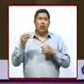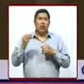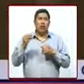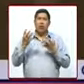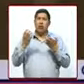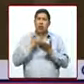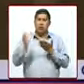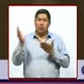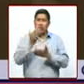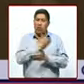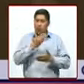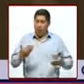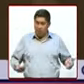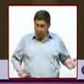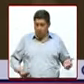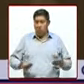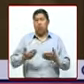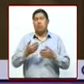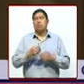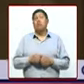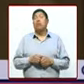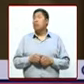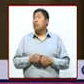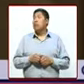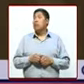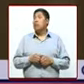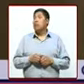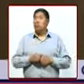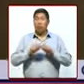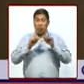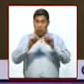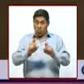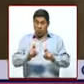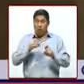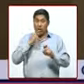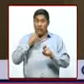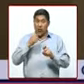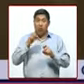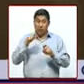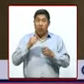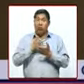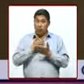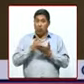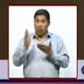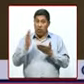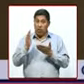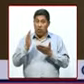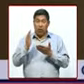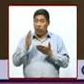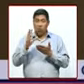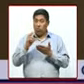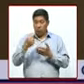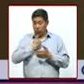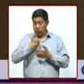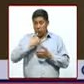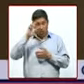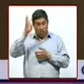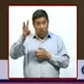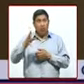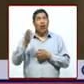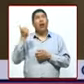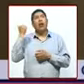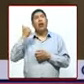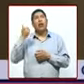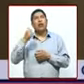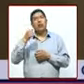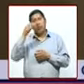realmente se estaba produciendo en Bolivia. Entonces mintió el excomandante en decir que había sido una estrategia de parte del presidente. Este señor,